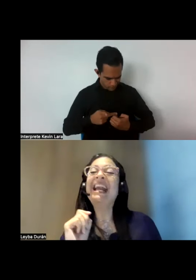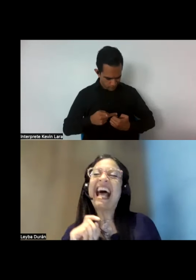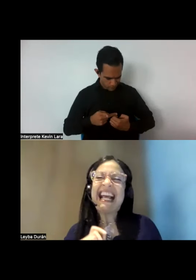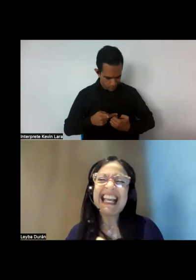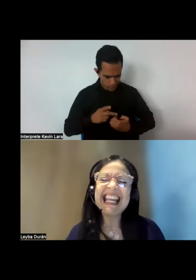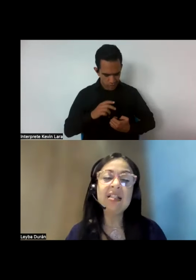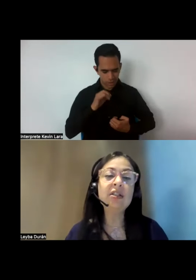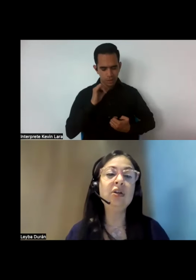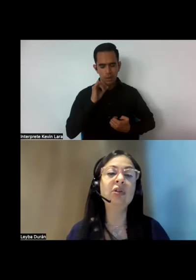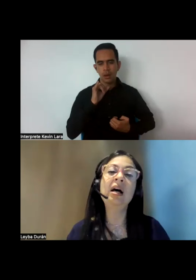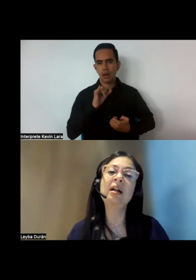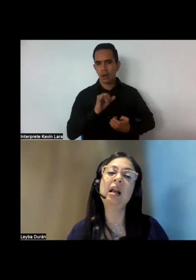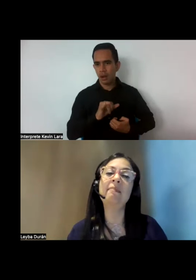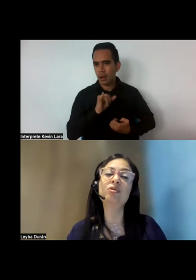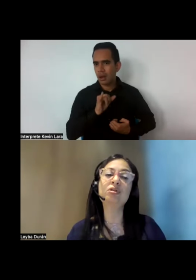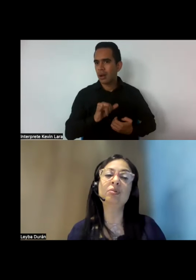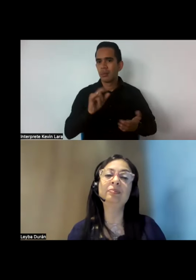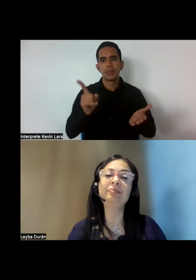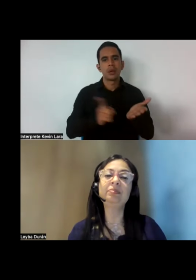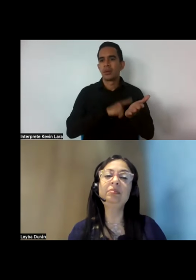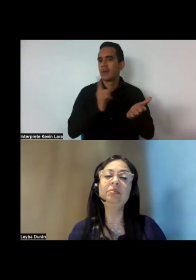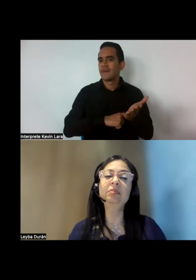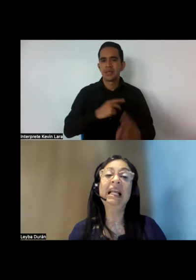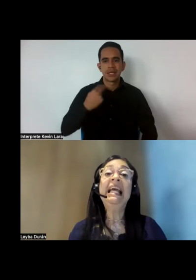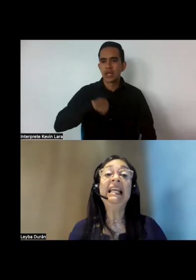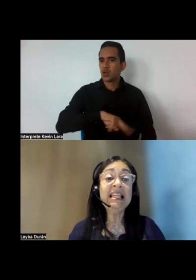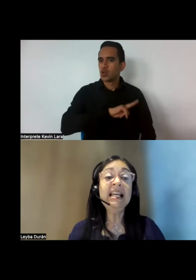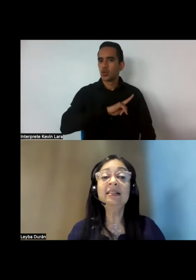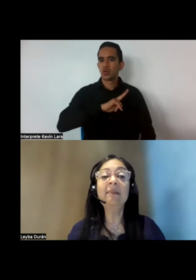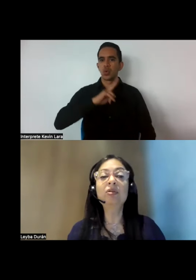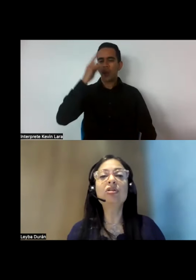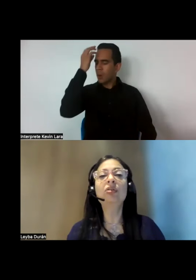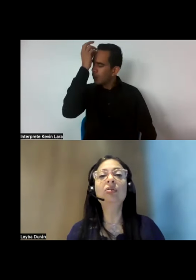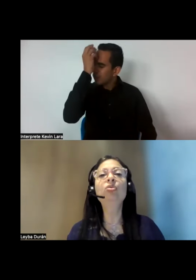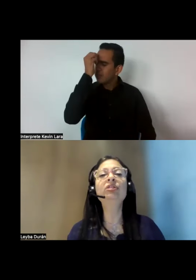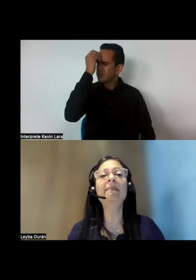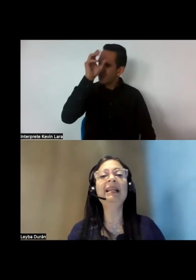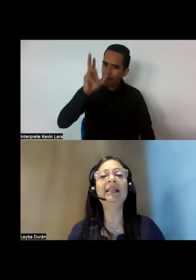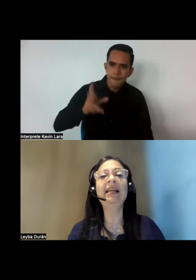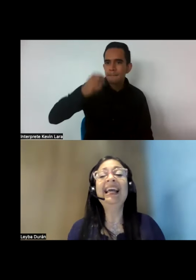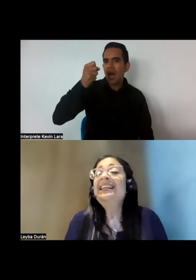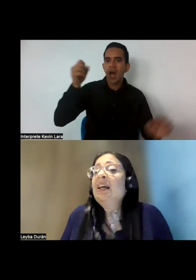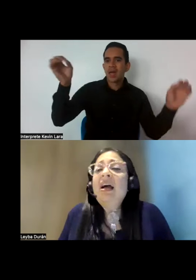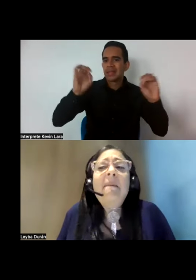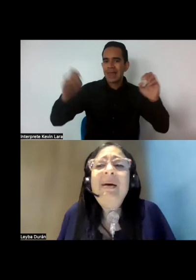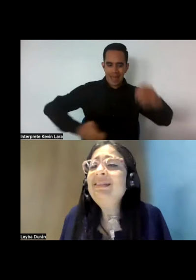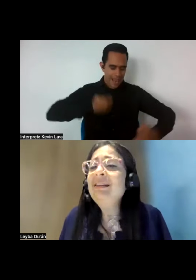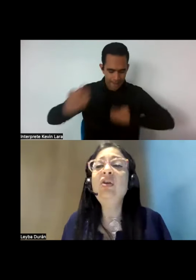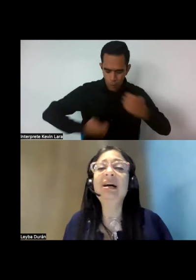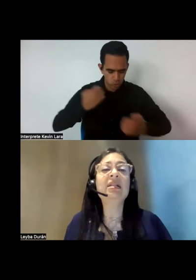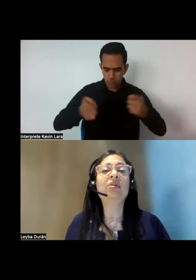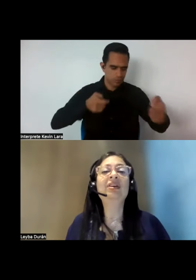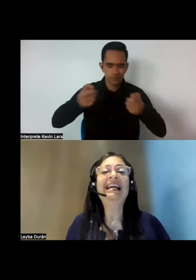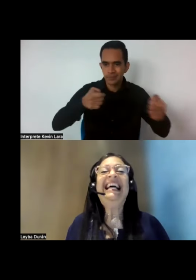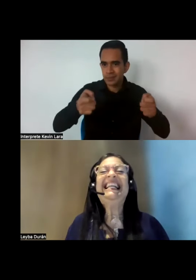tiempo para gestionar la emoción. Y esta emoción justamente es parte